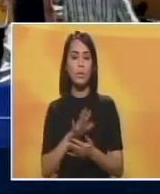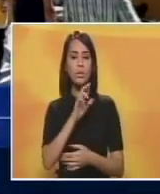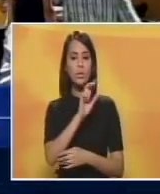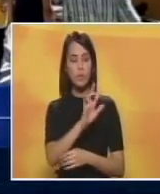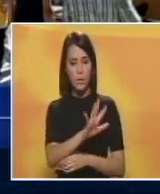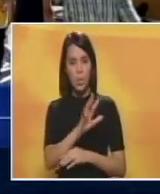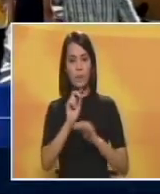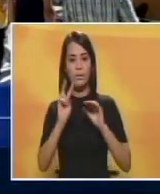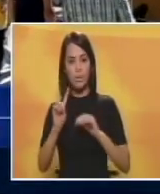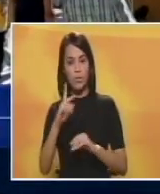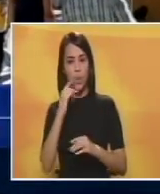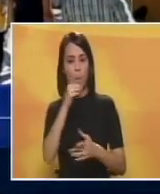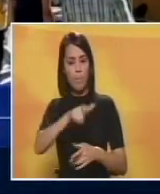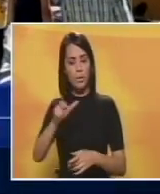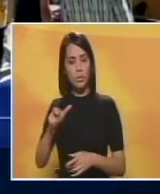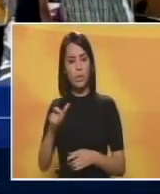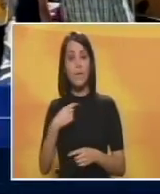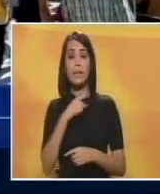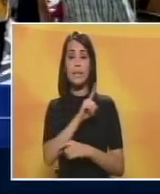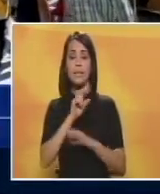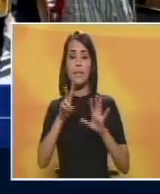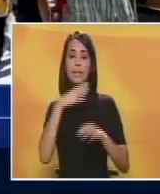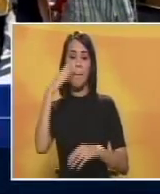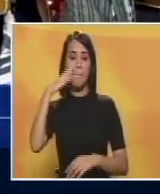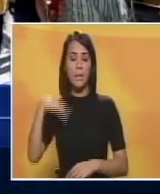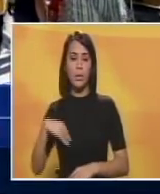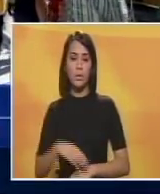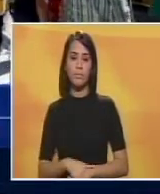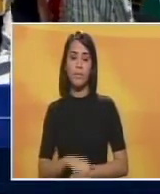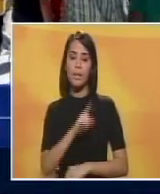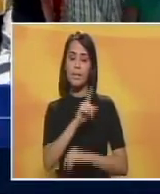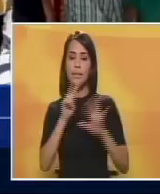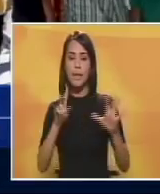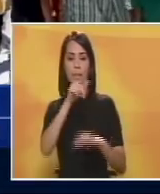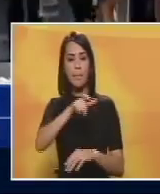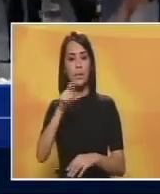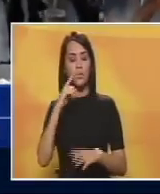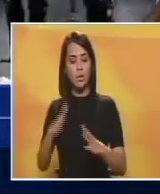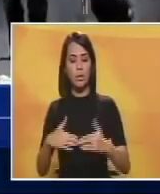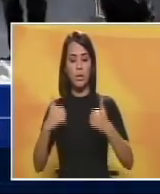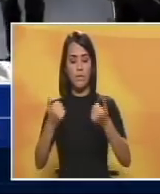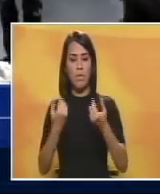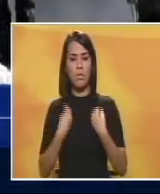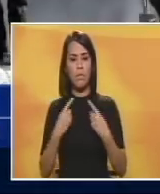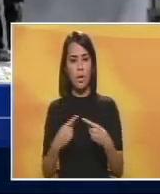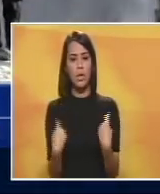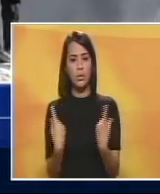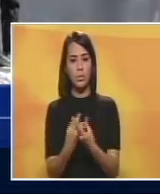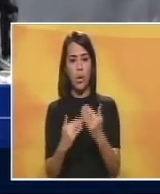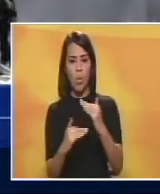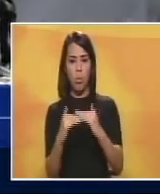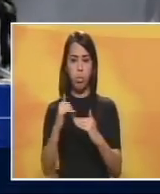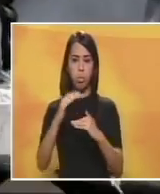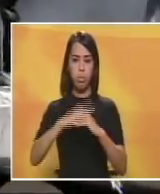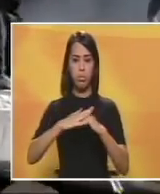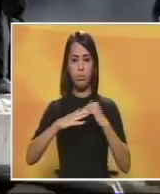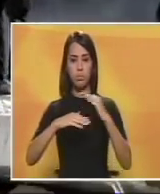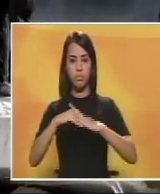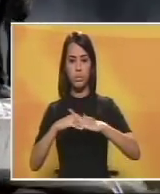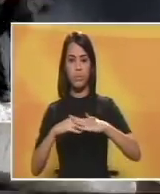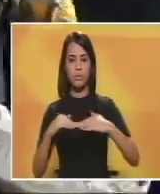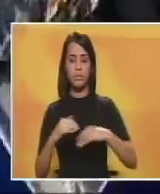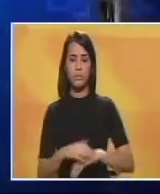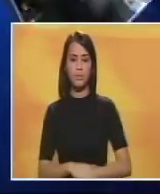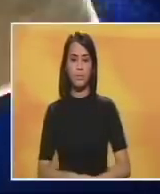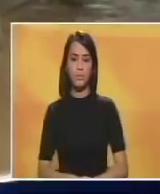52 civiles, 17 de ellos menores de edad. Otras 17 personas fueron rescatadas con vida de los escombros de la estructura.